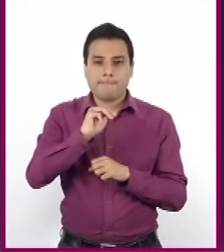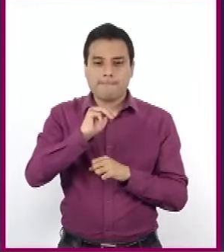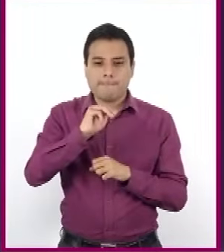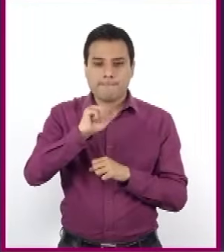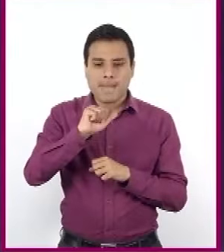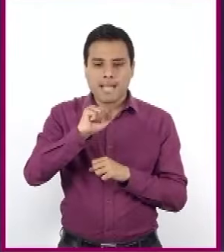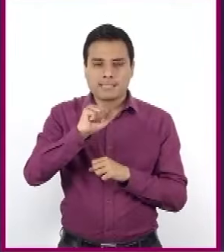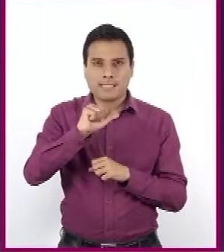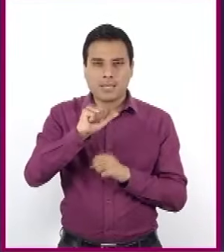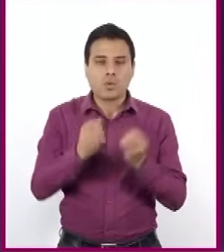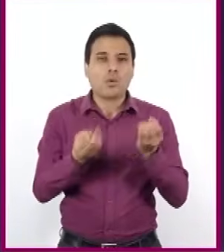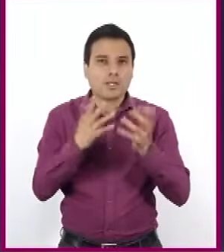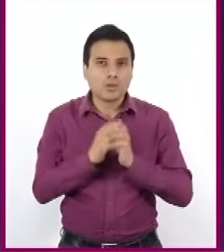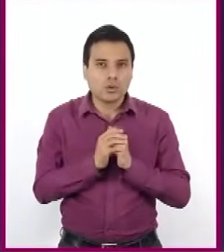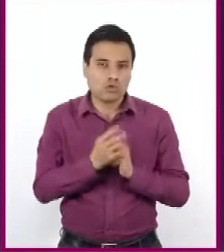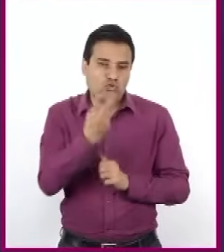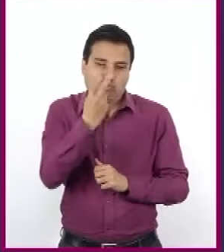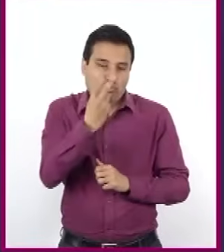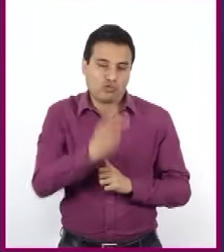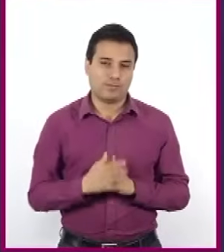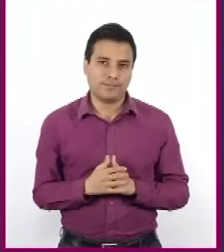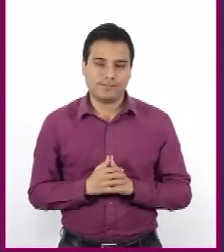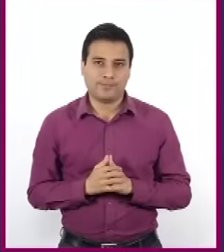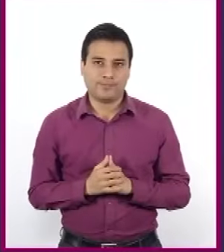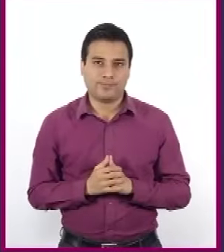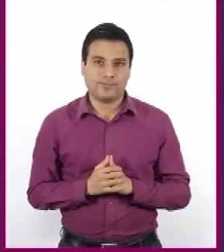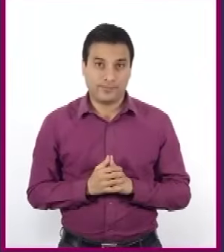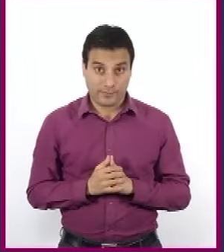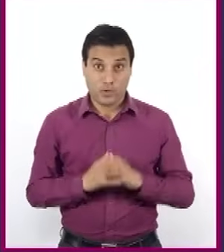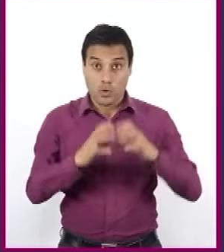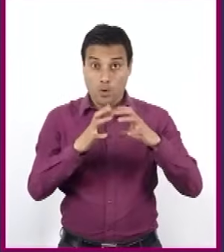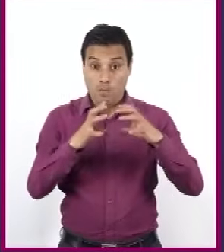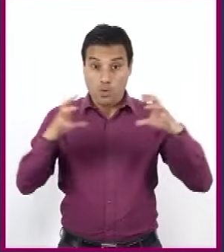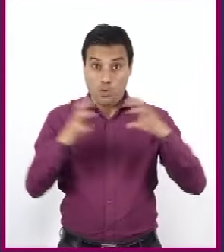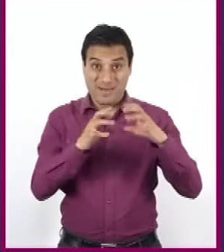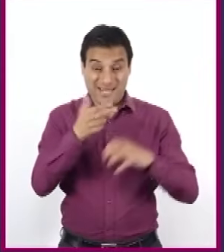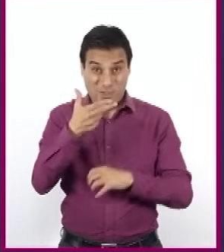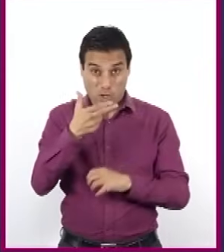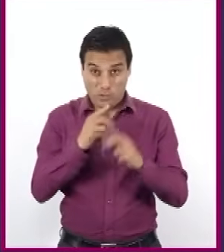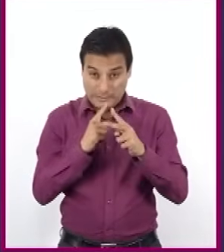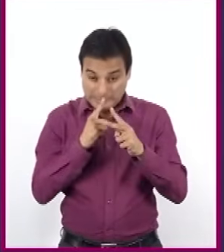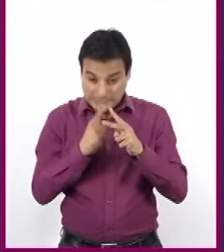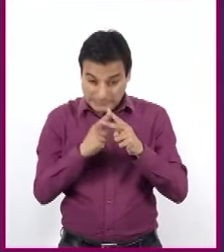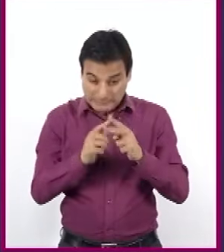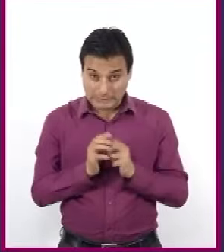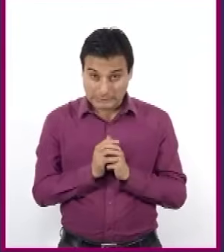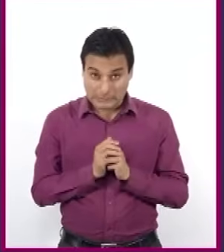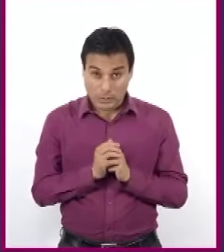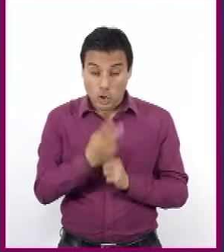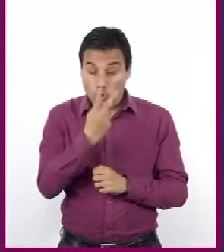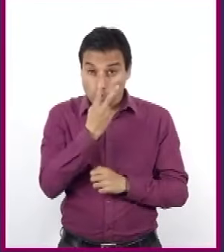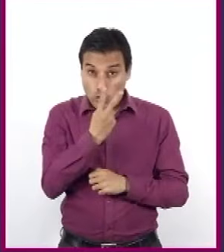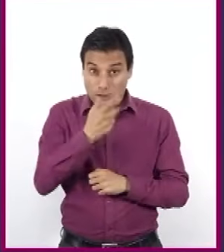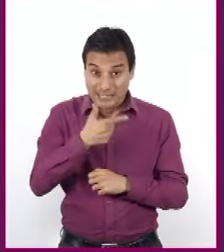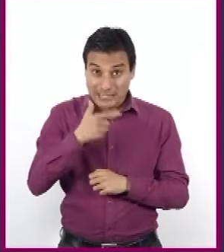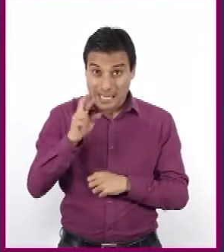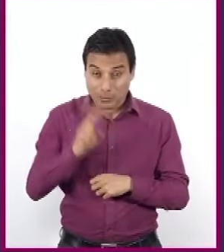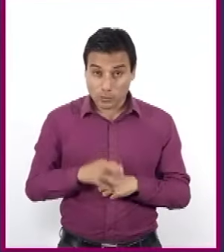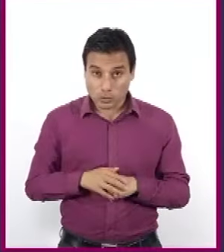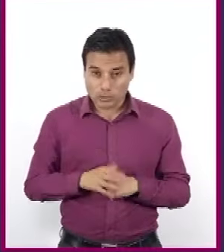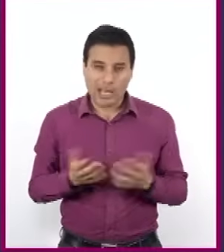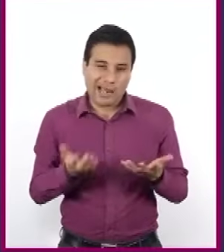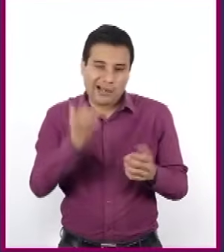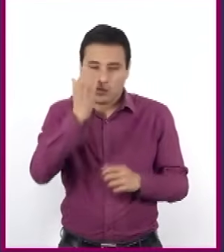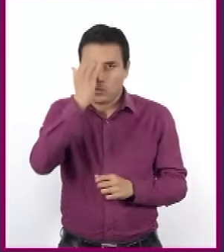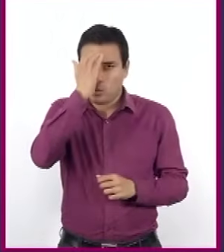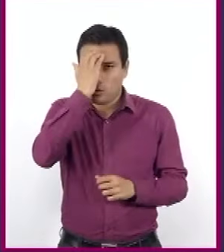del hidrógeno es 2 unidades. Al medir un volumen de hidrógeno que pese exactamente 2 gramos, hoy se sabe que